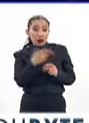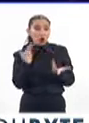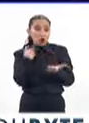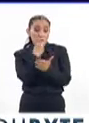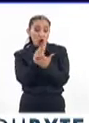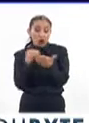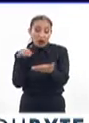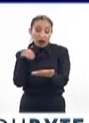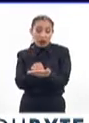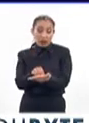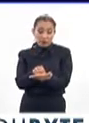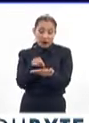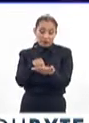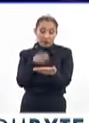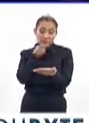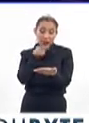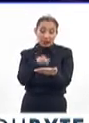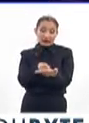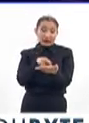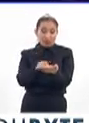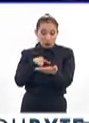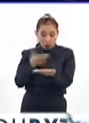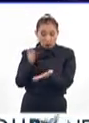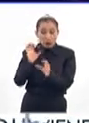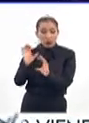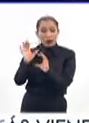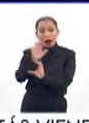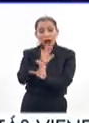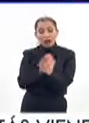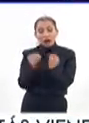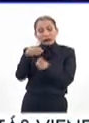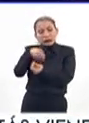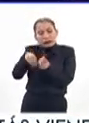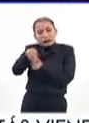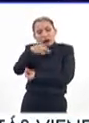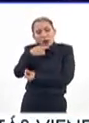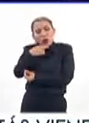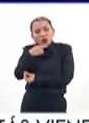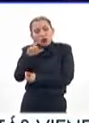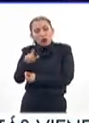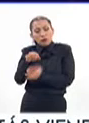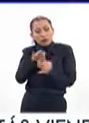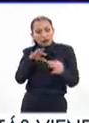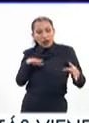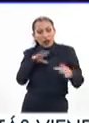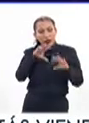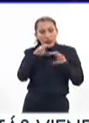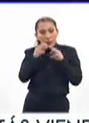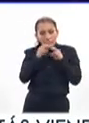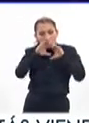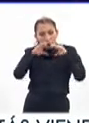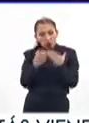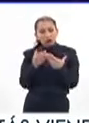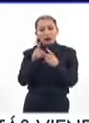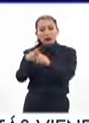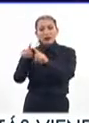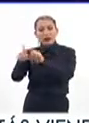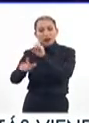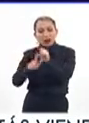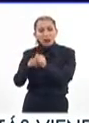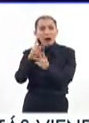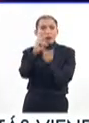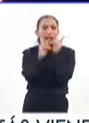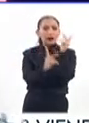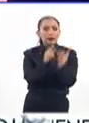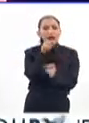política pública el principio de la sostenibilidad y su desvinculación con lo que es el planeta, la biodiversidad